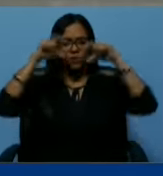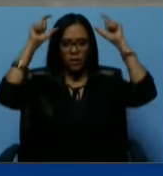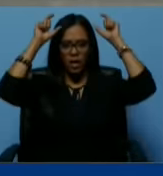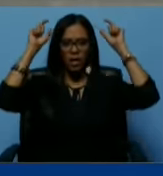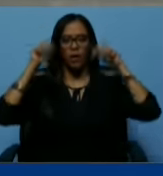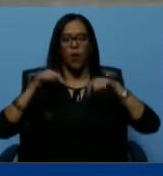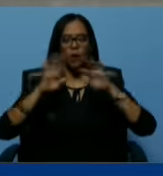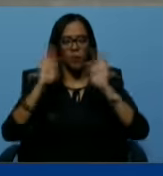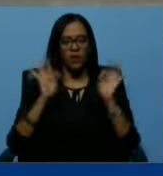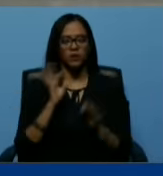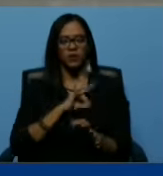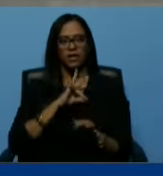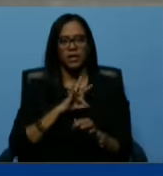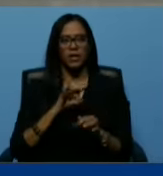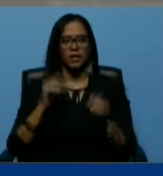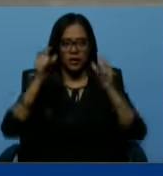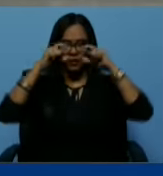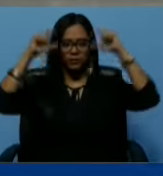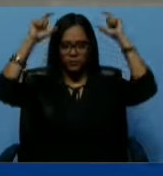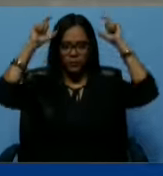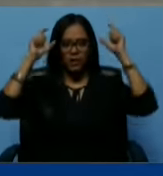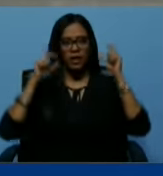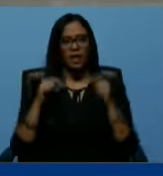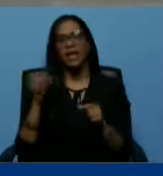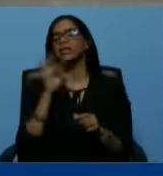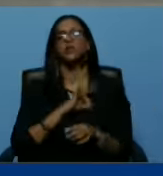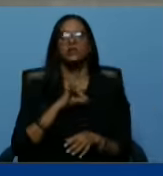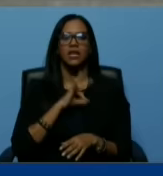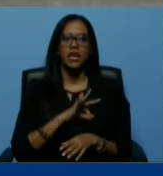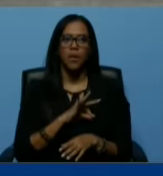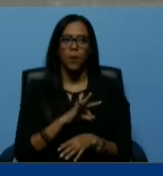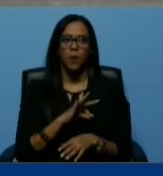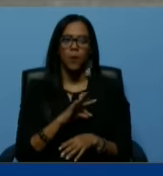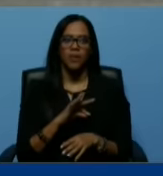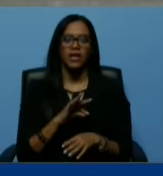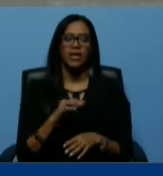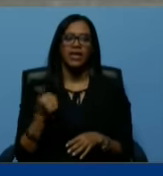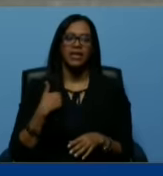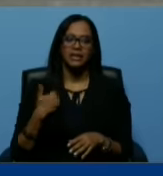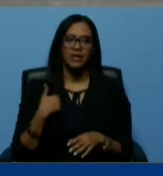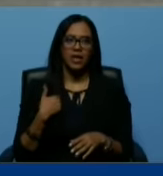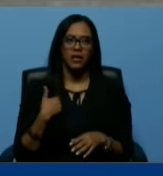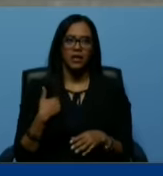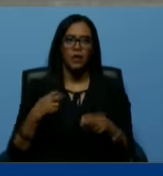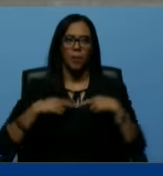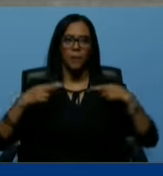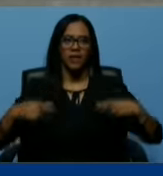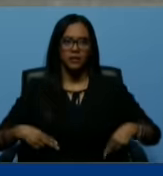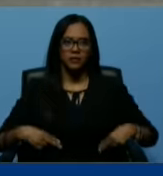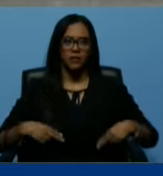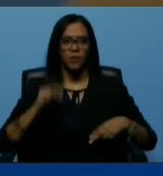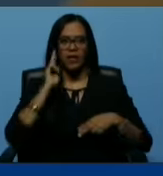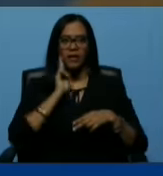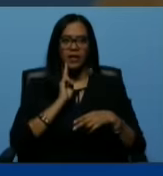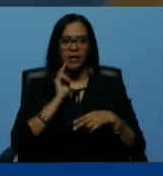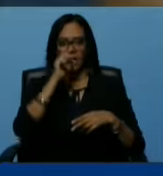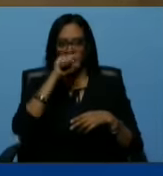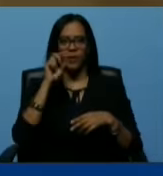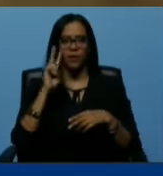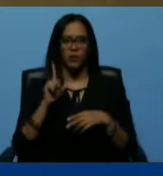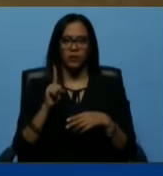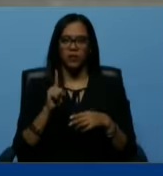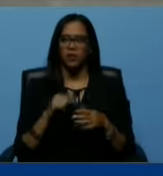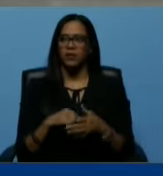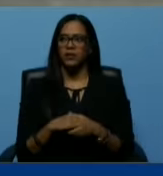modelo de sociedad original robinsoniana, el socialismo cristiano, humanista, bolivariano del siglo XXI.